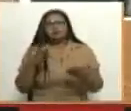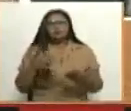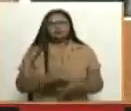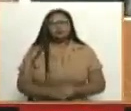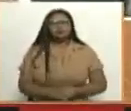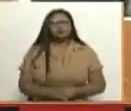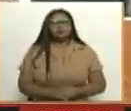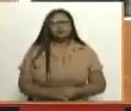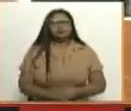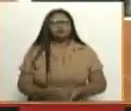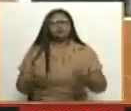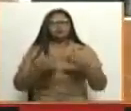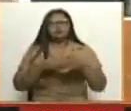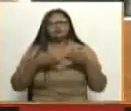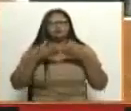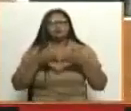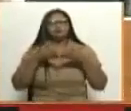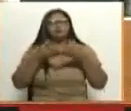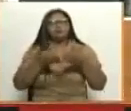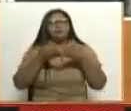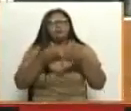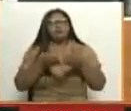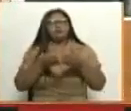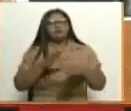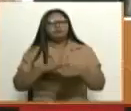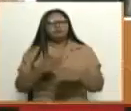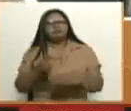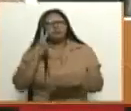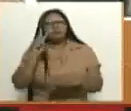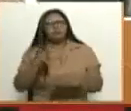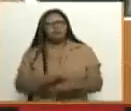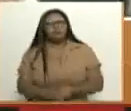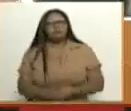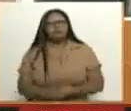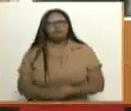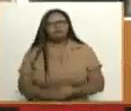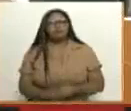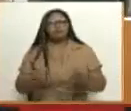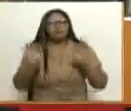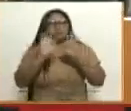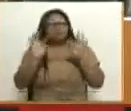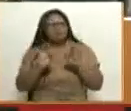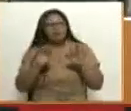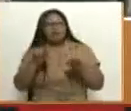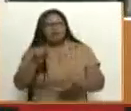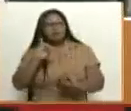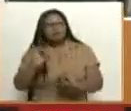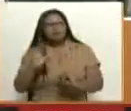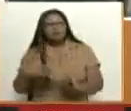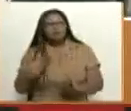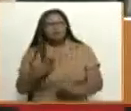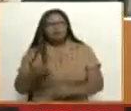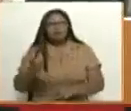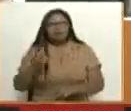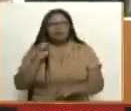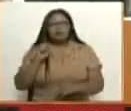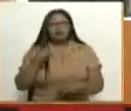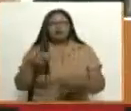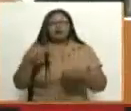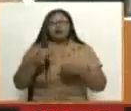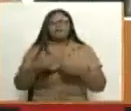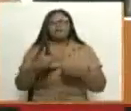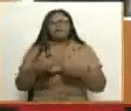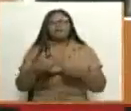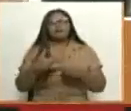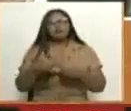Ellos le confiscaron un barco, porque eso también tiene que ver con la capacidad propia. O sea, ellos pueden extraer el petróleo,